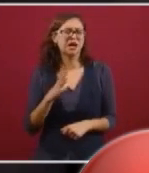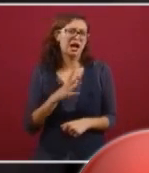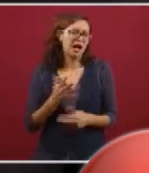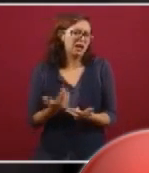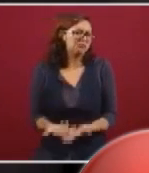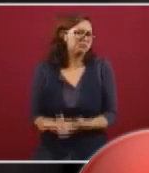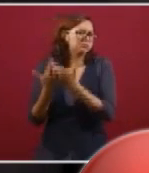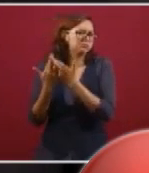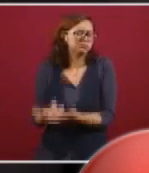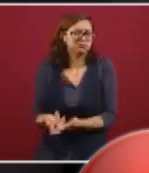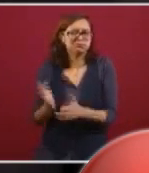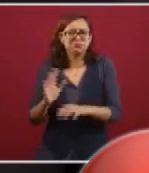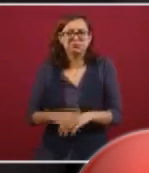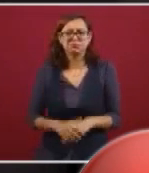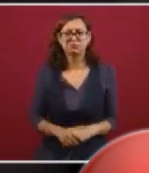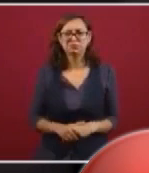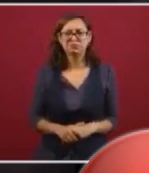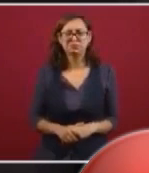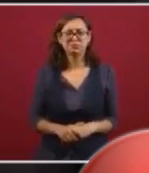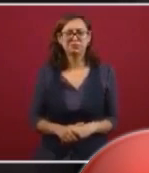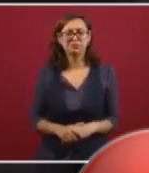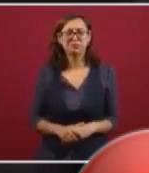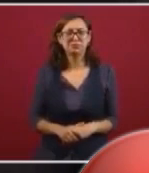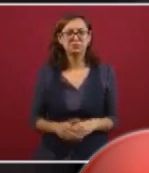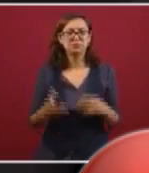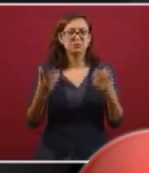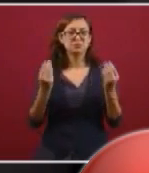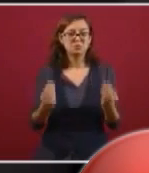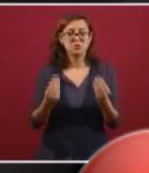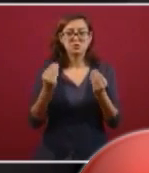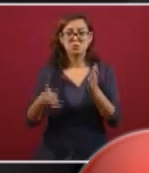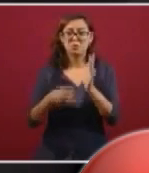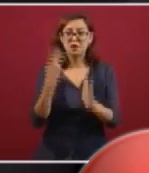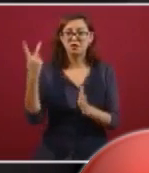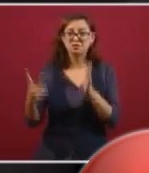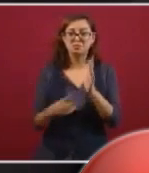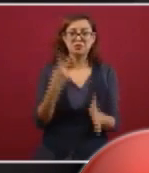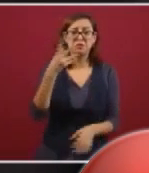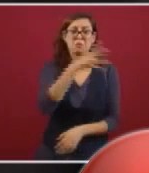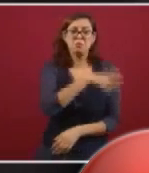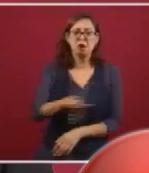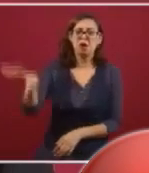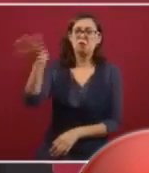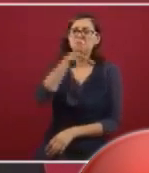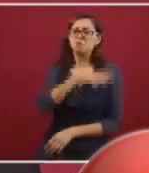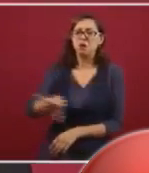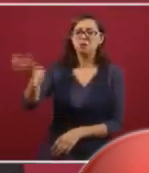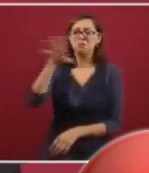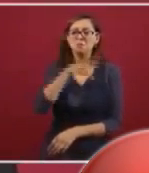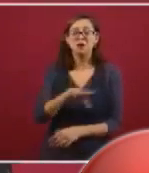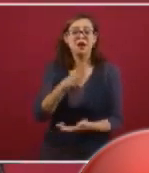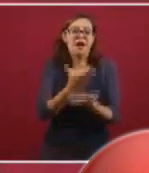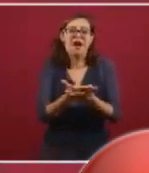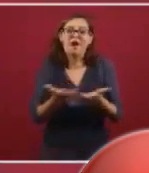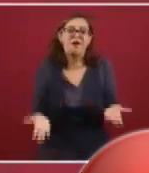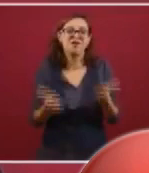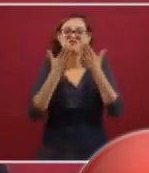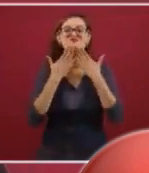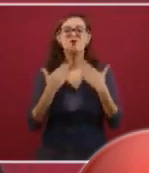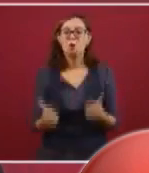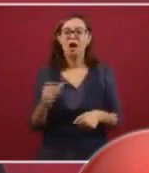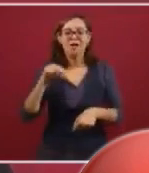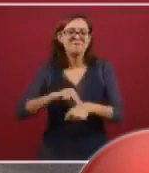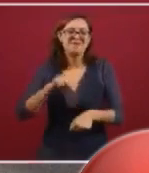Resulta que rechazaron a tantos durante el periodo neoliberal que ahora no tenemos los médicos